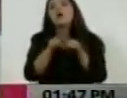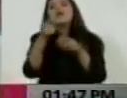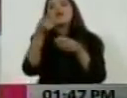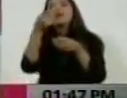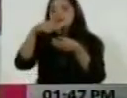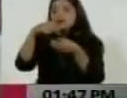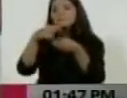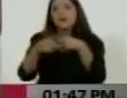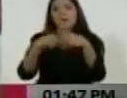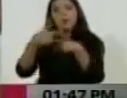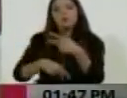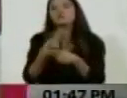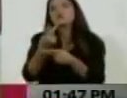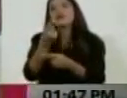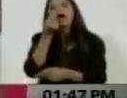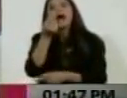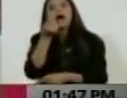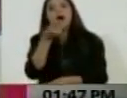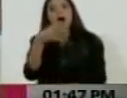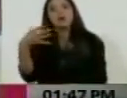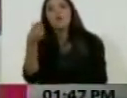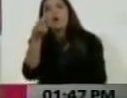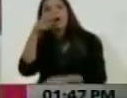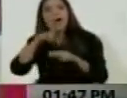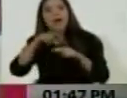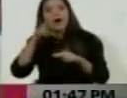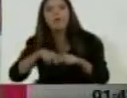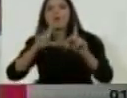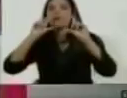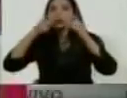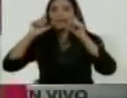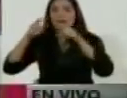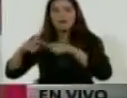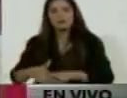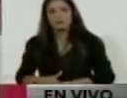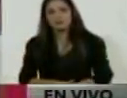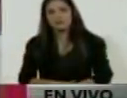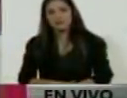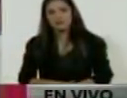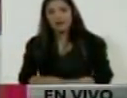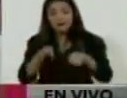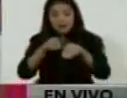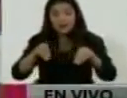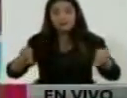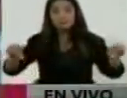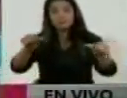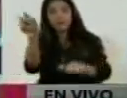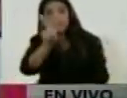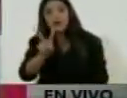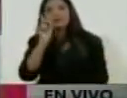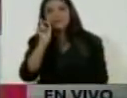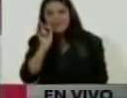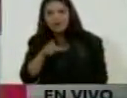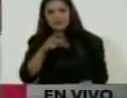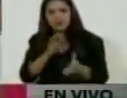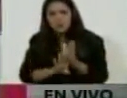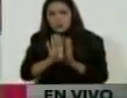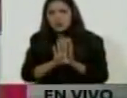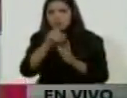la caraota, el arroz, el maíz, que la tierra venezolana tiene que parir y está